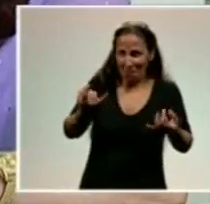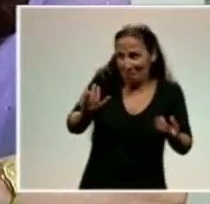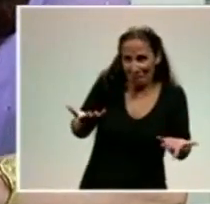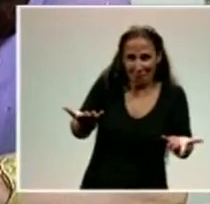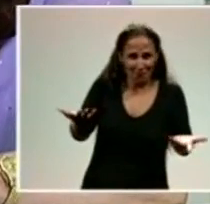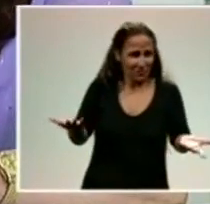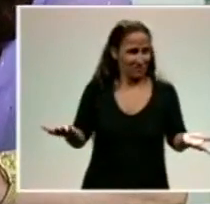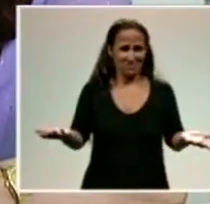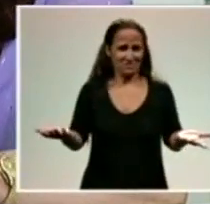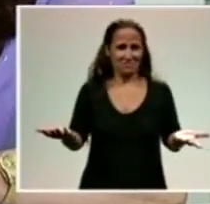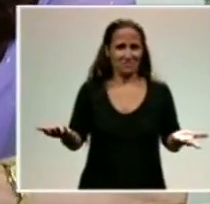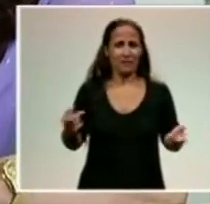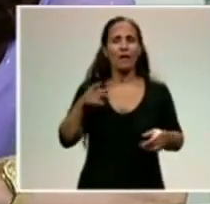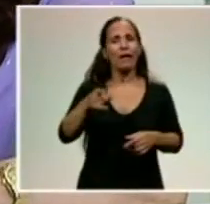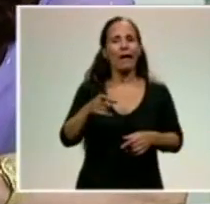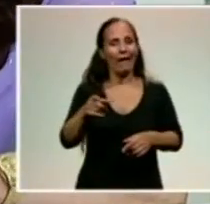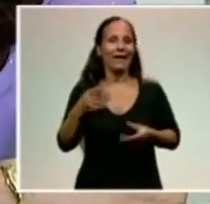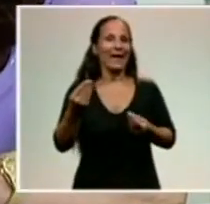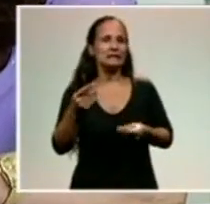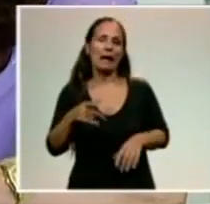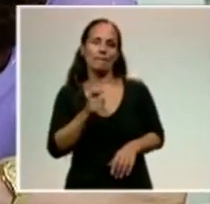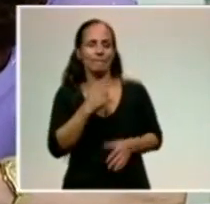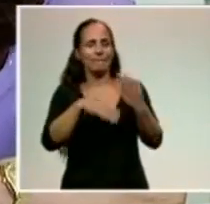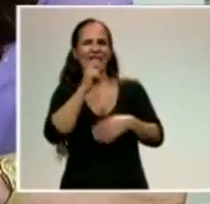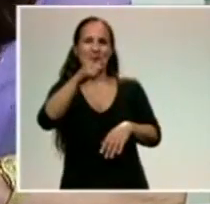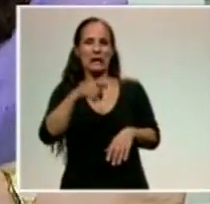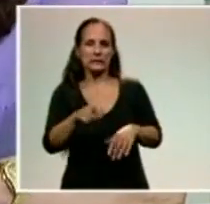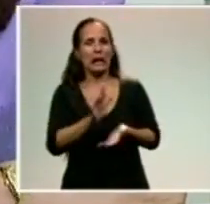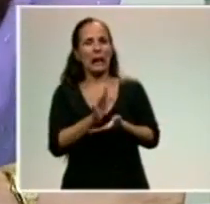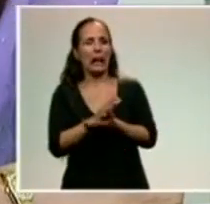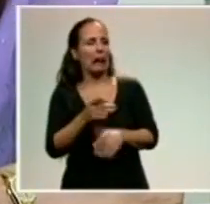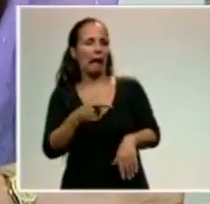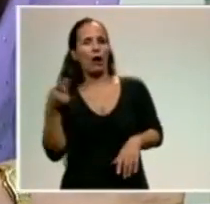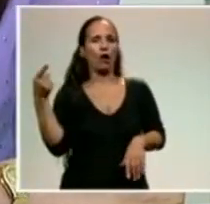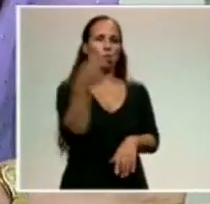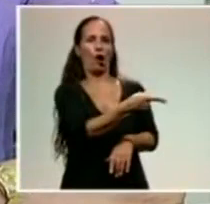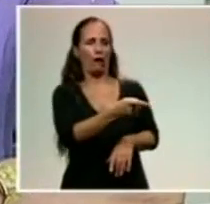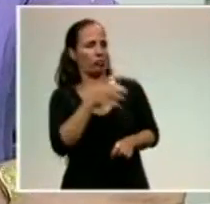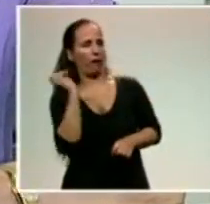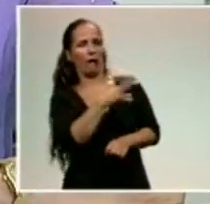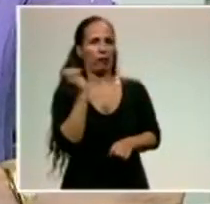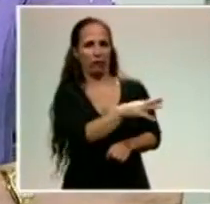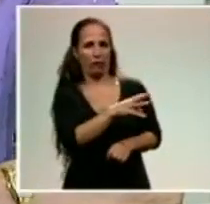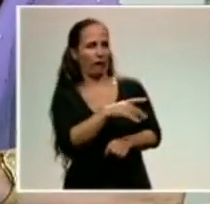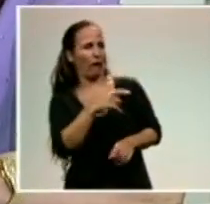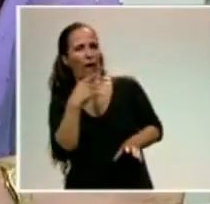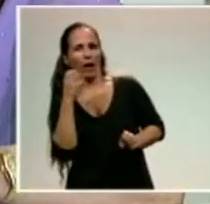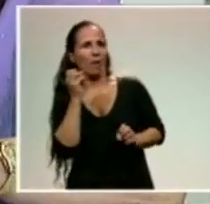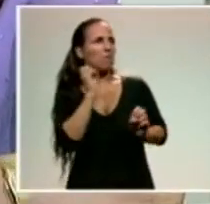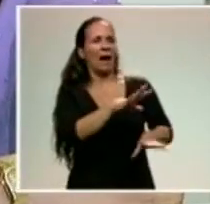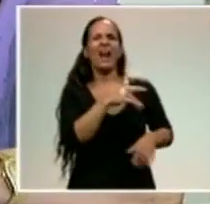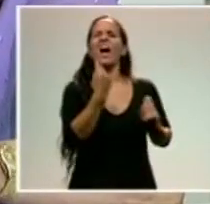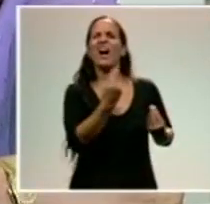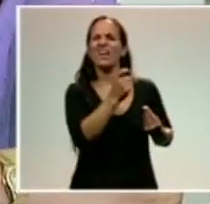más sencilla: atacar, denostar, agraviar e infamar a